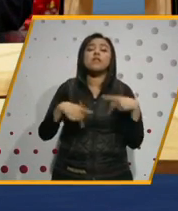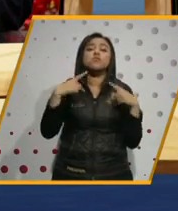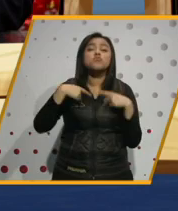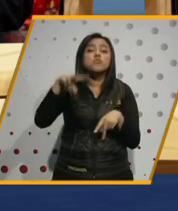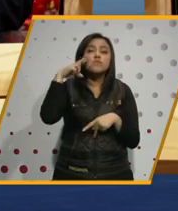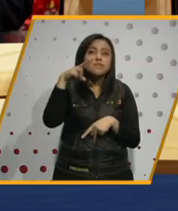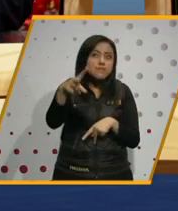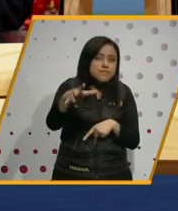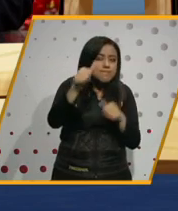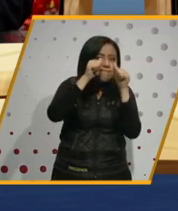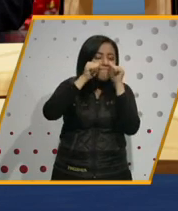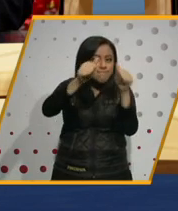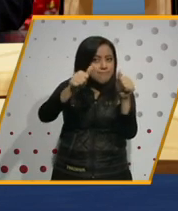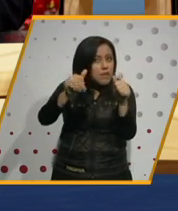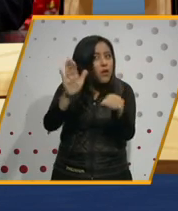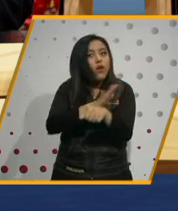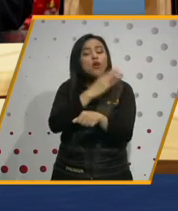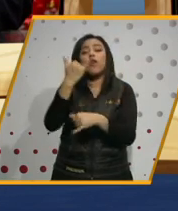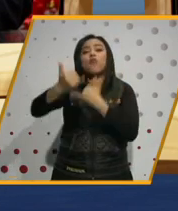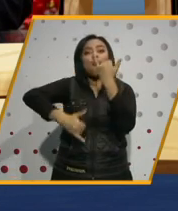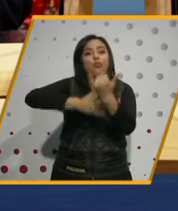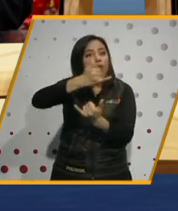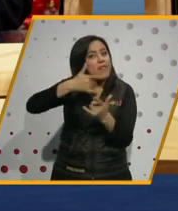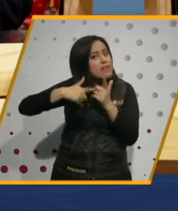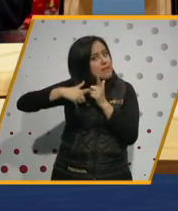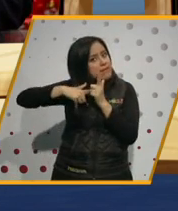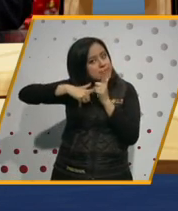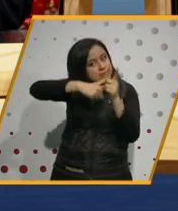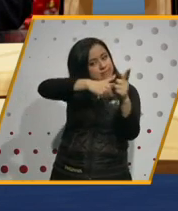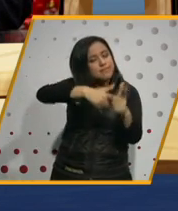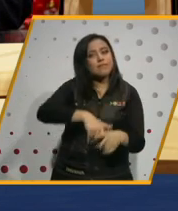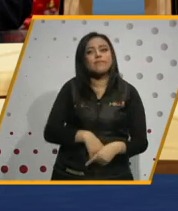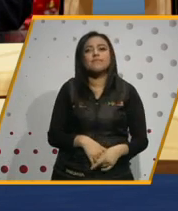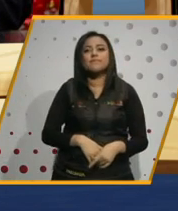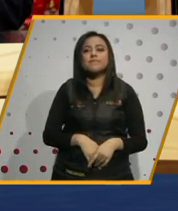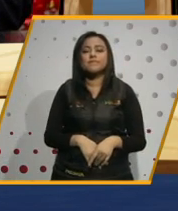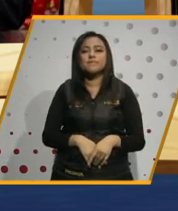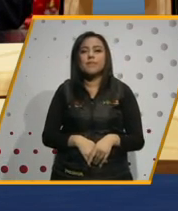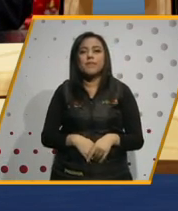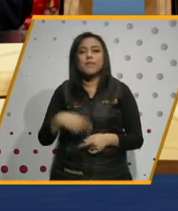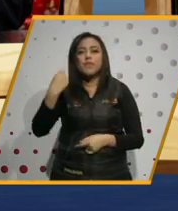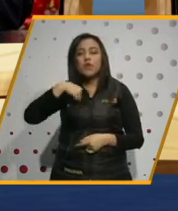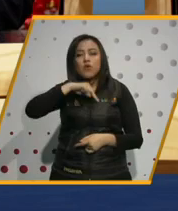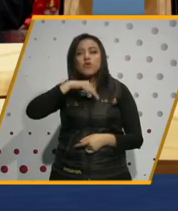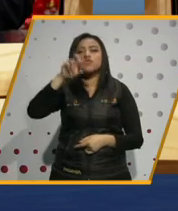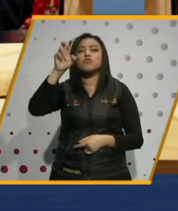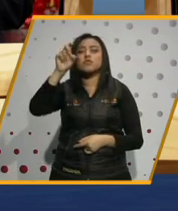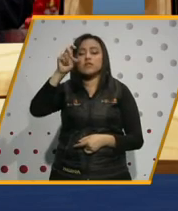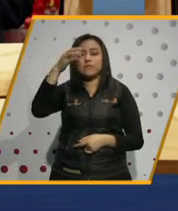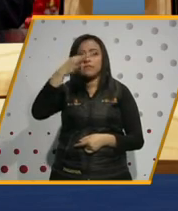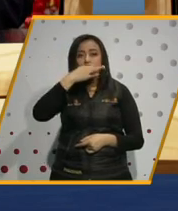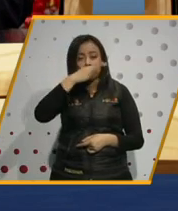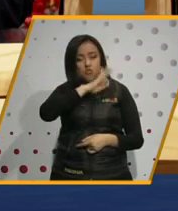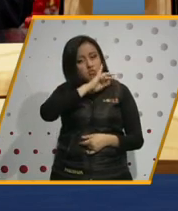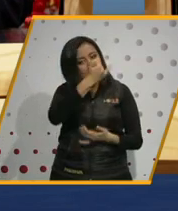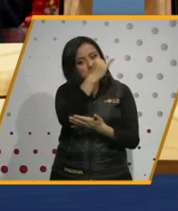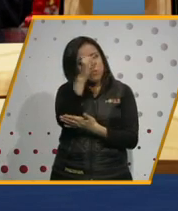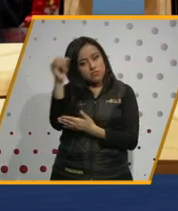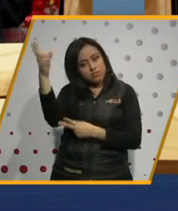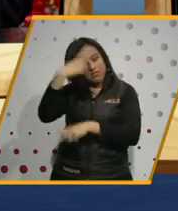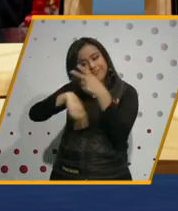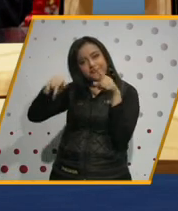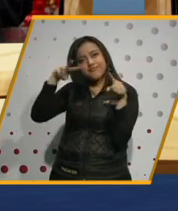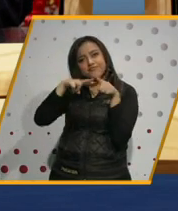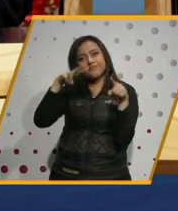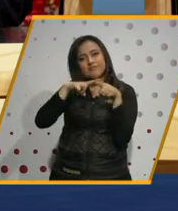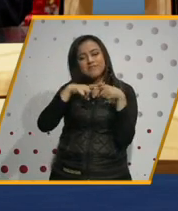porque la recolección de juguetes sigue. Sí, claro. Nosotros estamos otorgando 30 minutos gratis de tiempo en el parque a todos aquellos